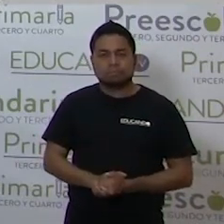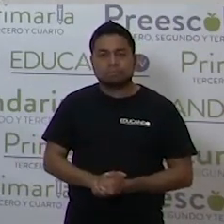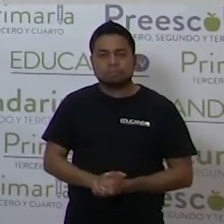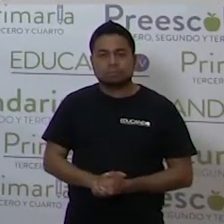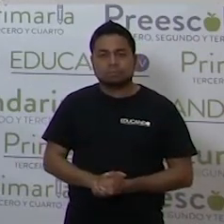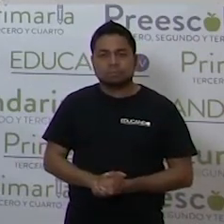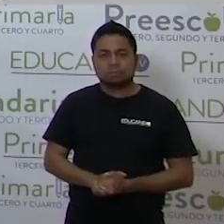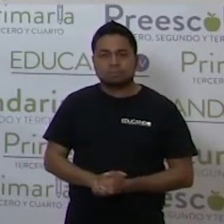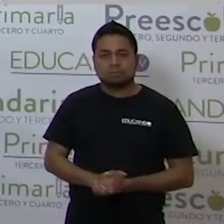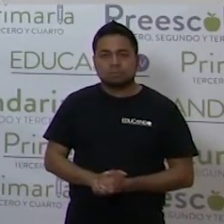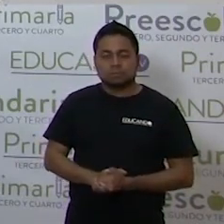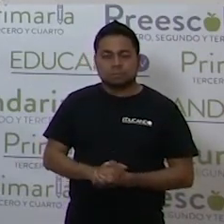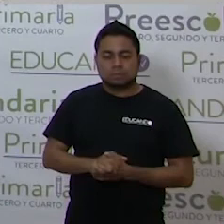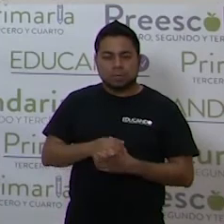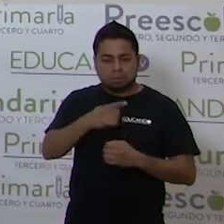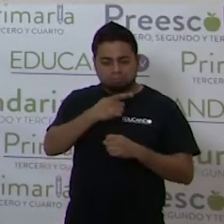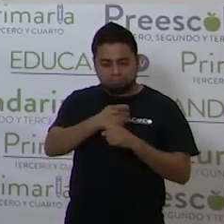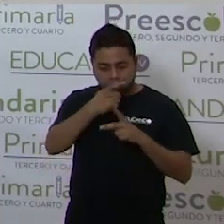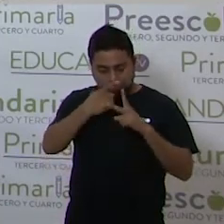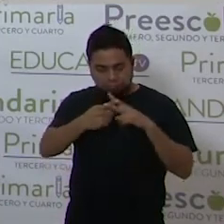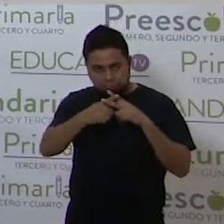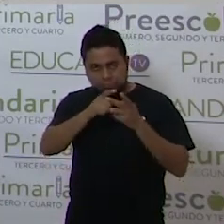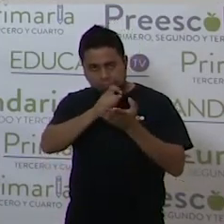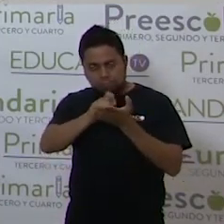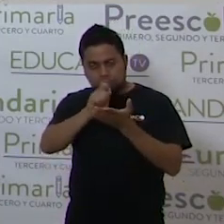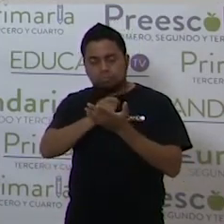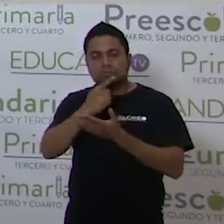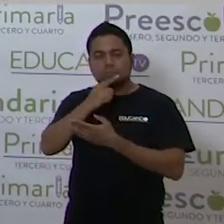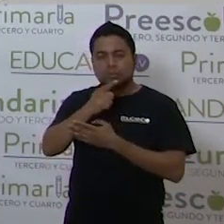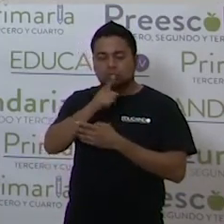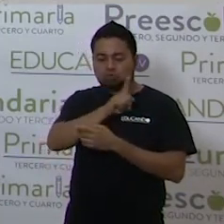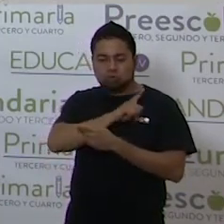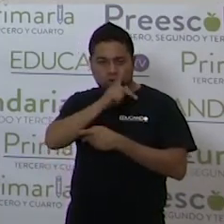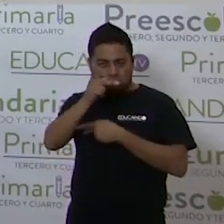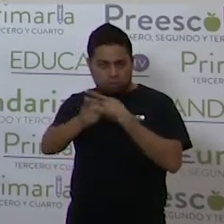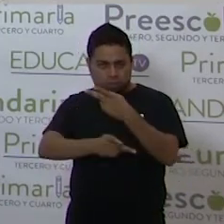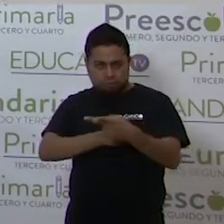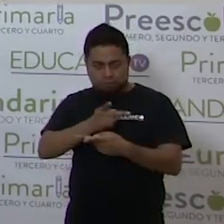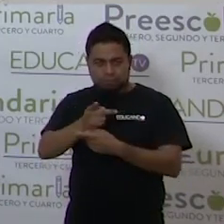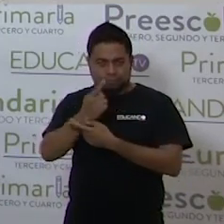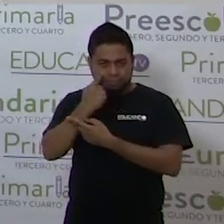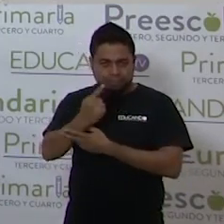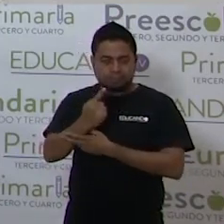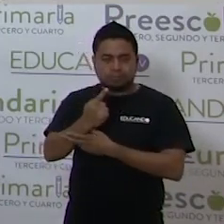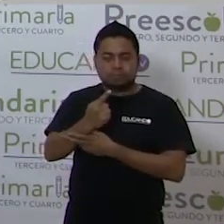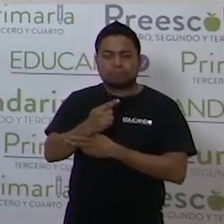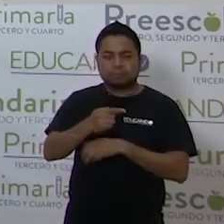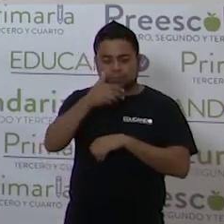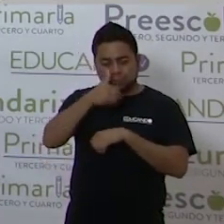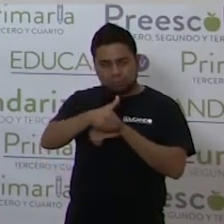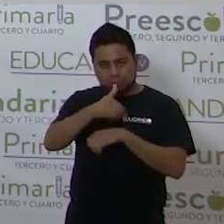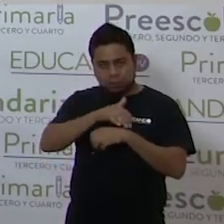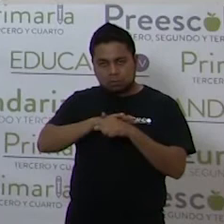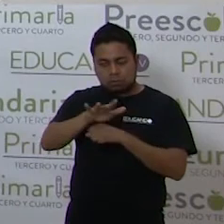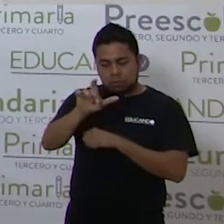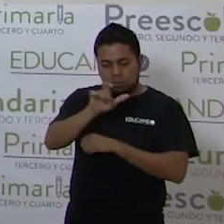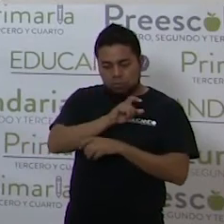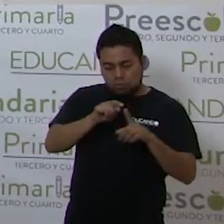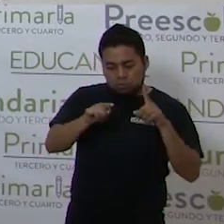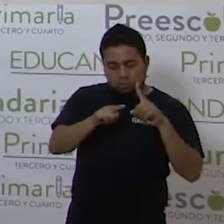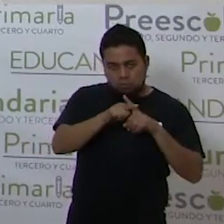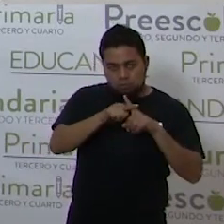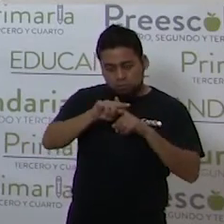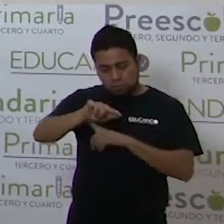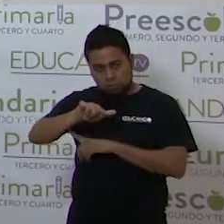el primer planteamiento nos dice nos hace una pregunta cuál es el número que al ser multiplicado por